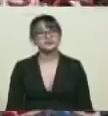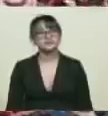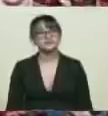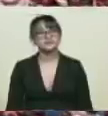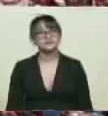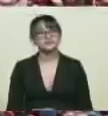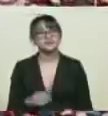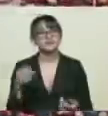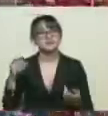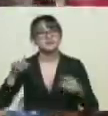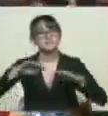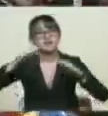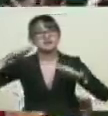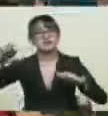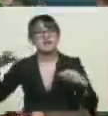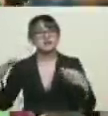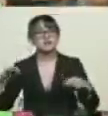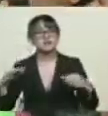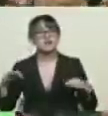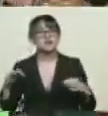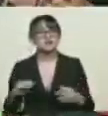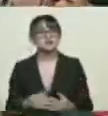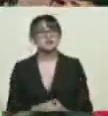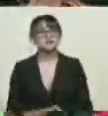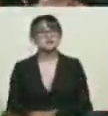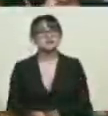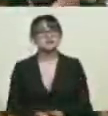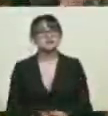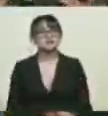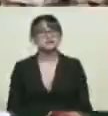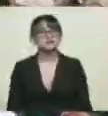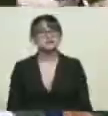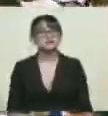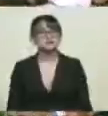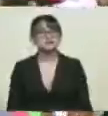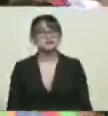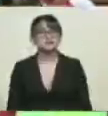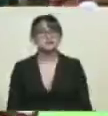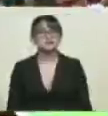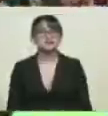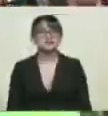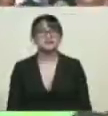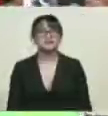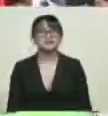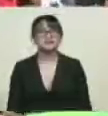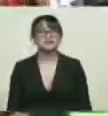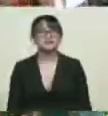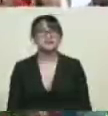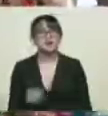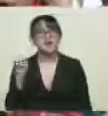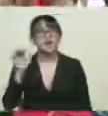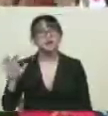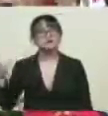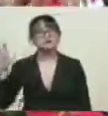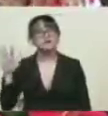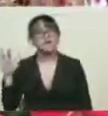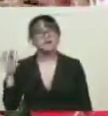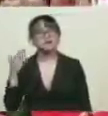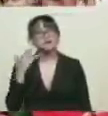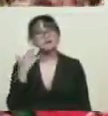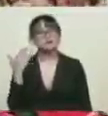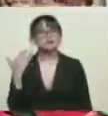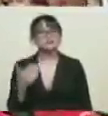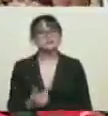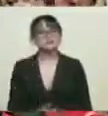paisajes naturales, esta coro, patrimonio cultural y la vela de coro, occidente y la península de